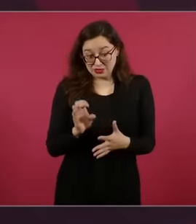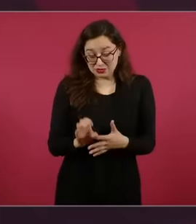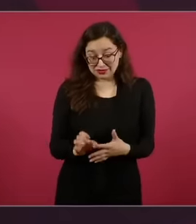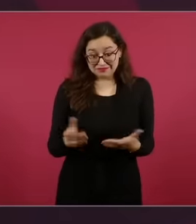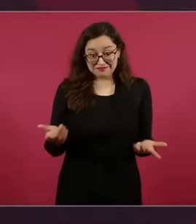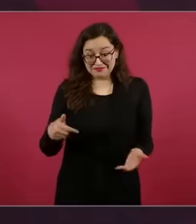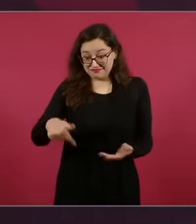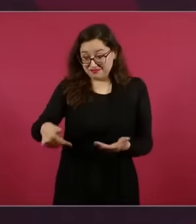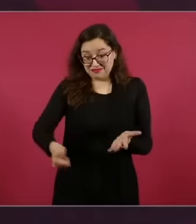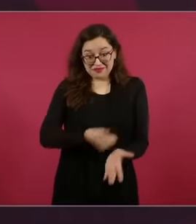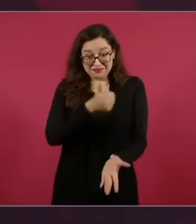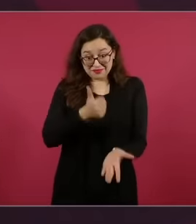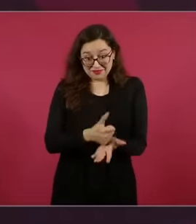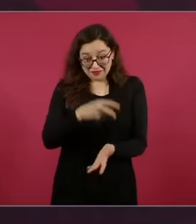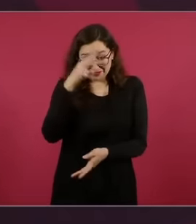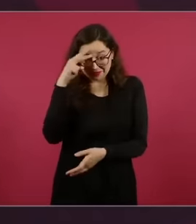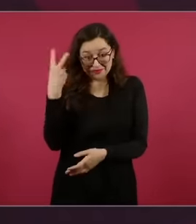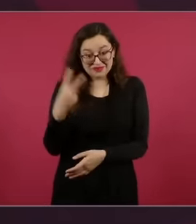ciudad,